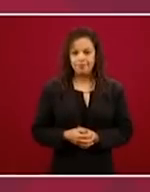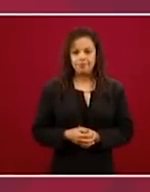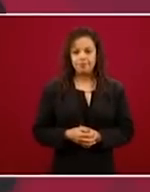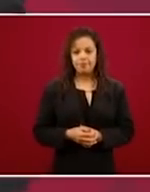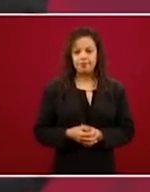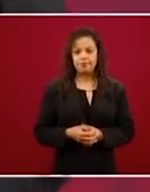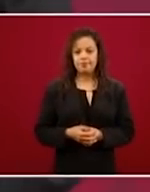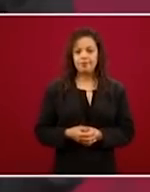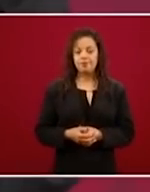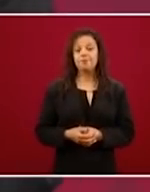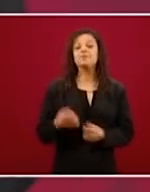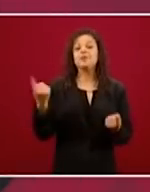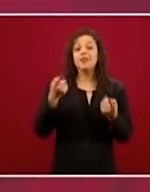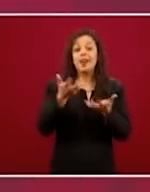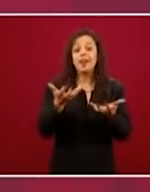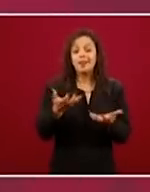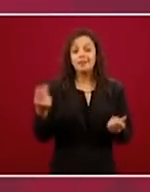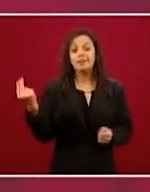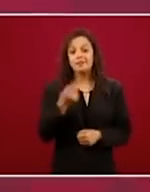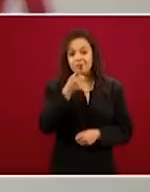portarse bien